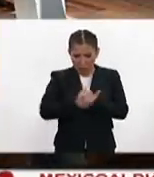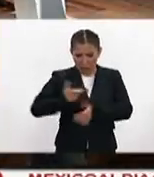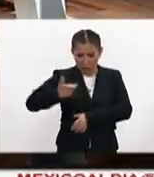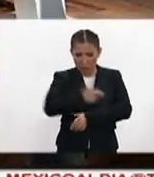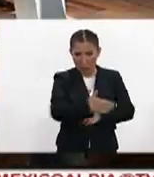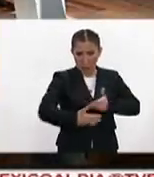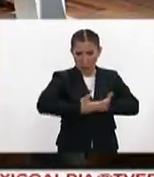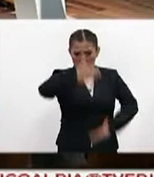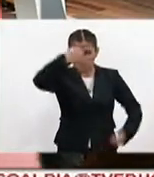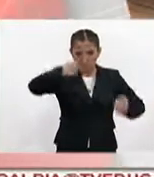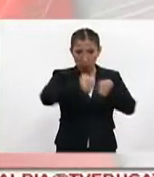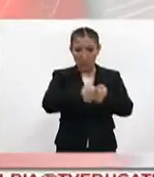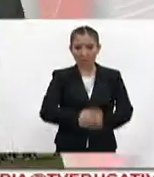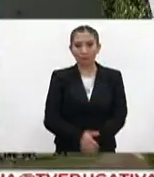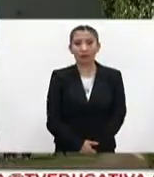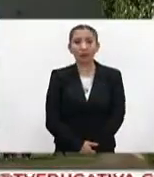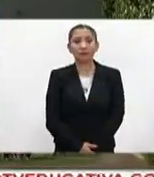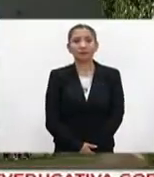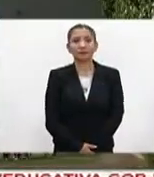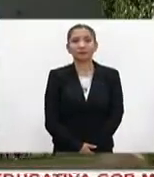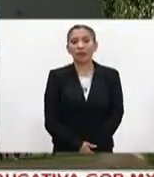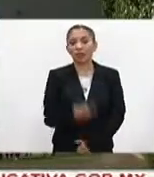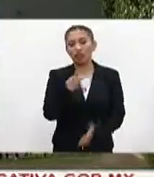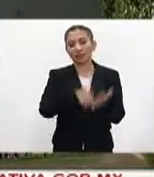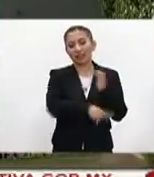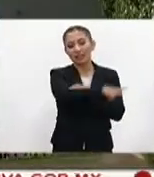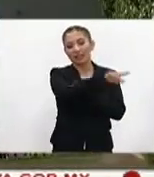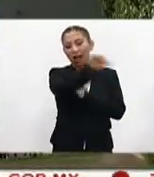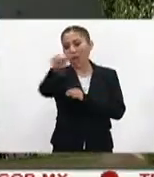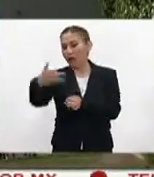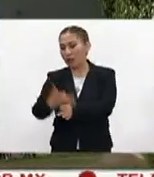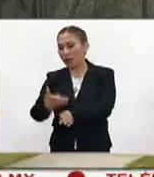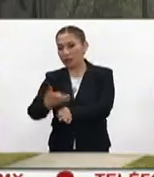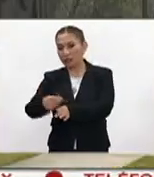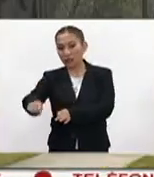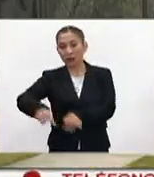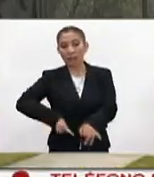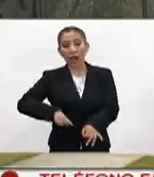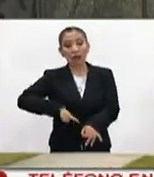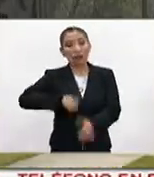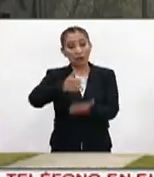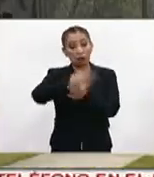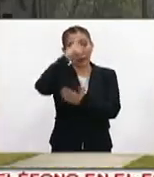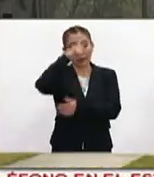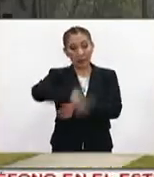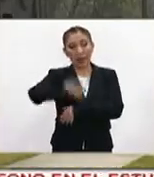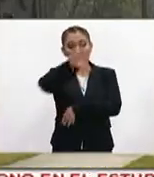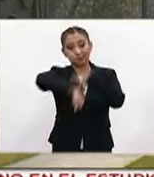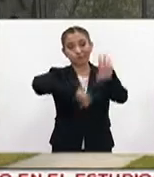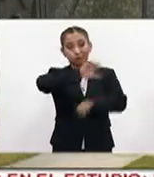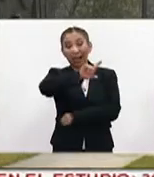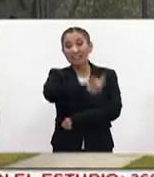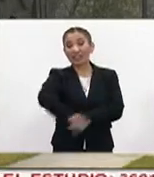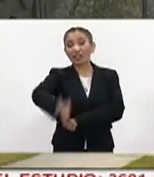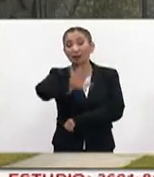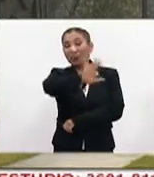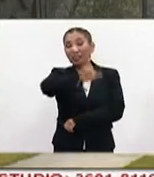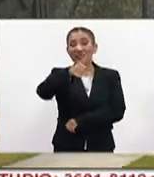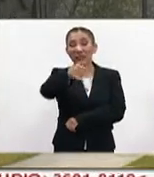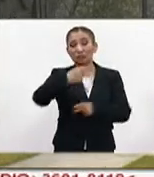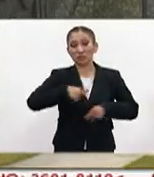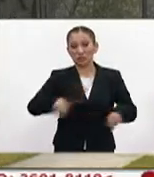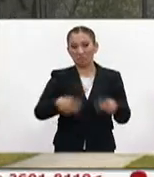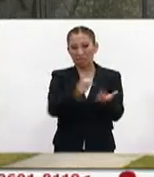pago del muro. Del 2017 a la fecha, el gobierno de la Ciudad de México ha detenido a